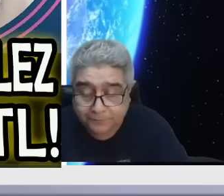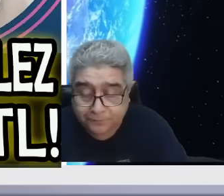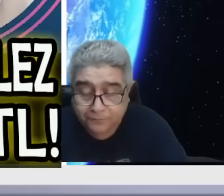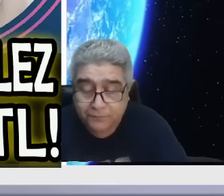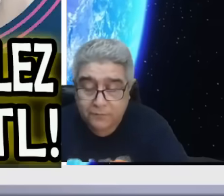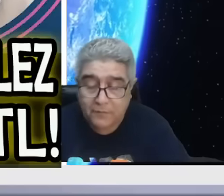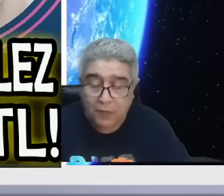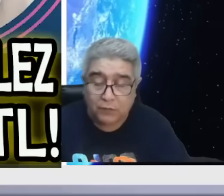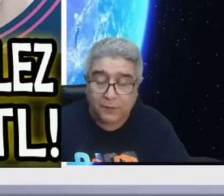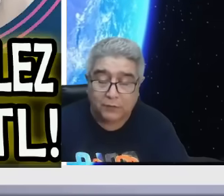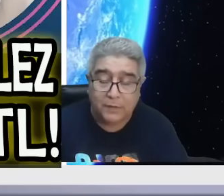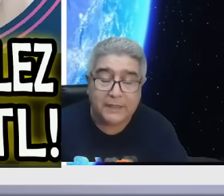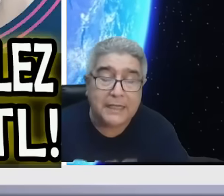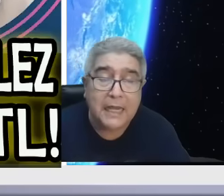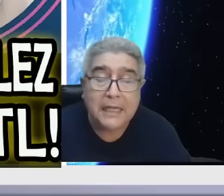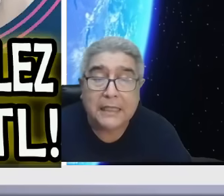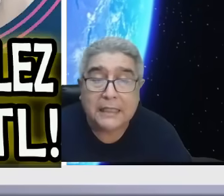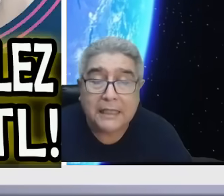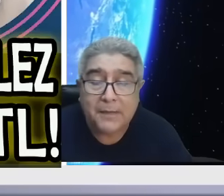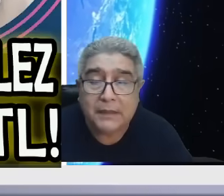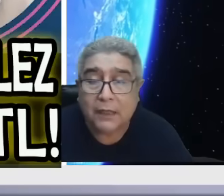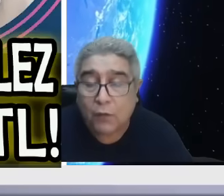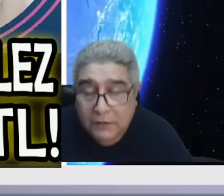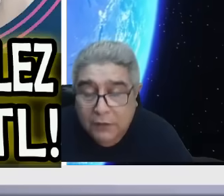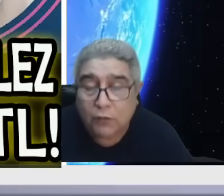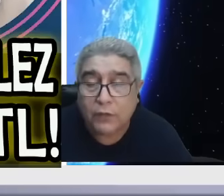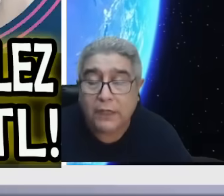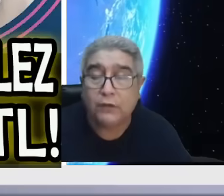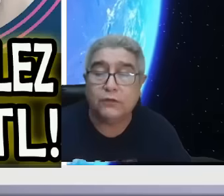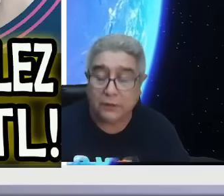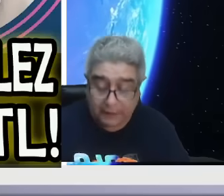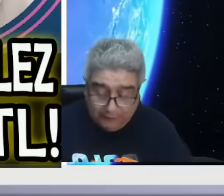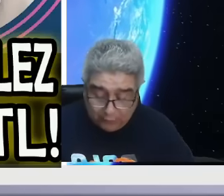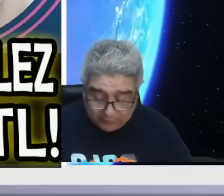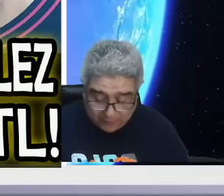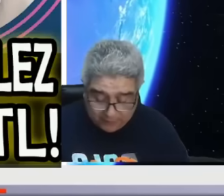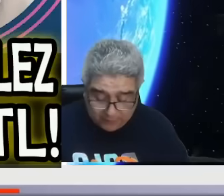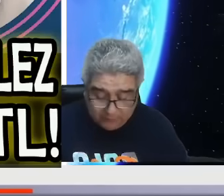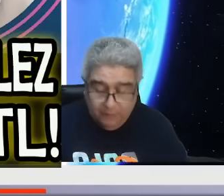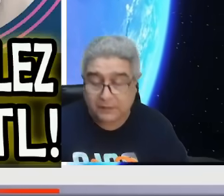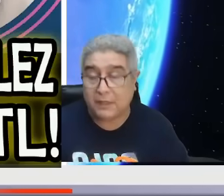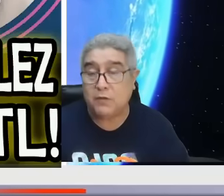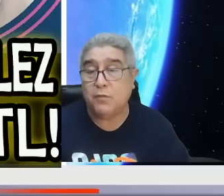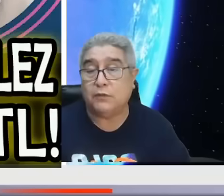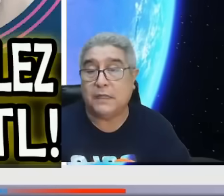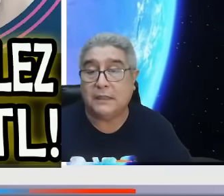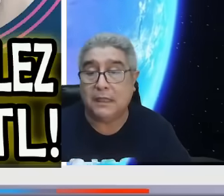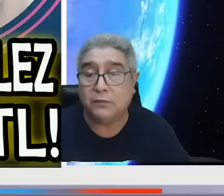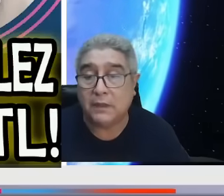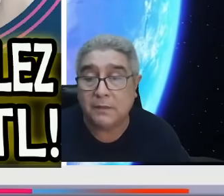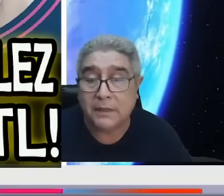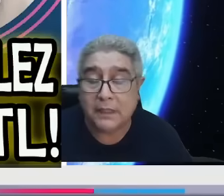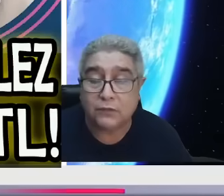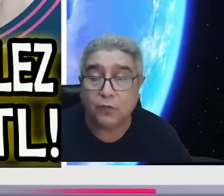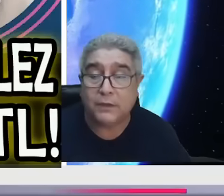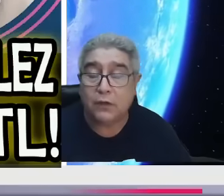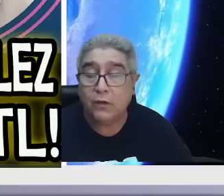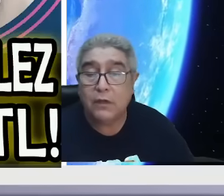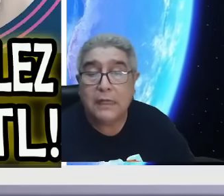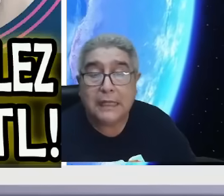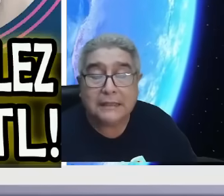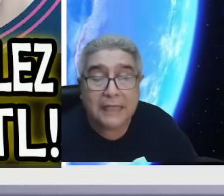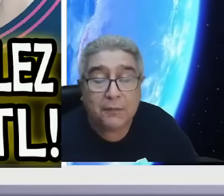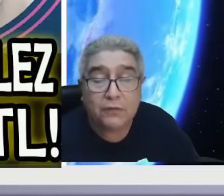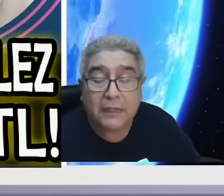de Luis Alberto Medina, y realmente coincido con ellos, y creo que también sería muy importante que ustedes me dieran su